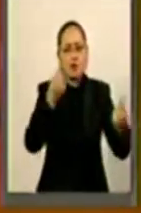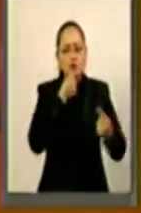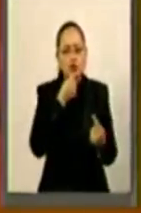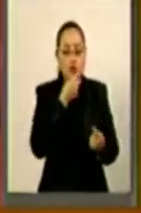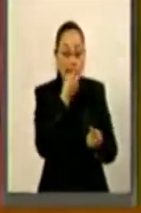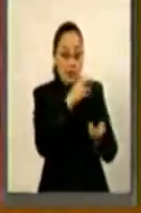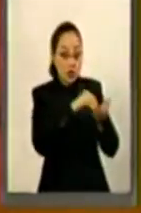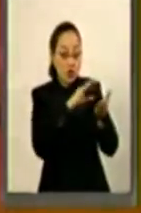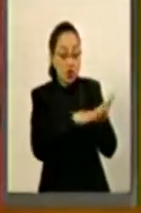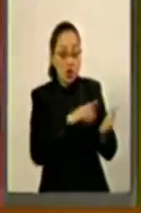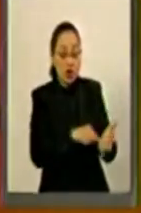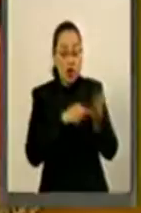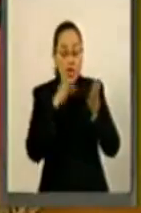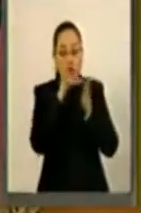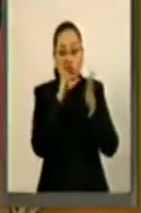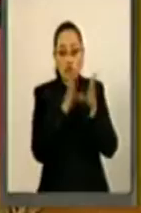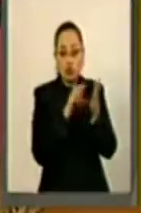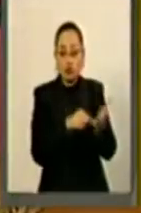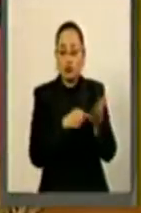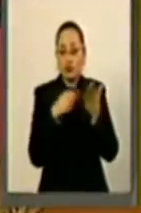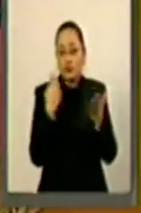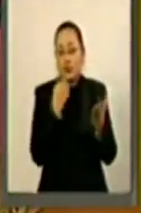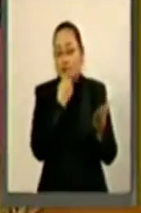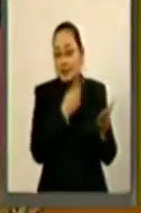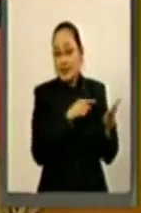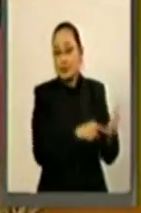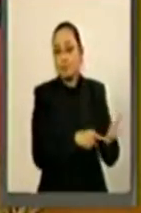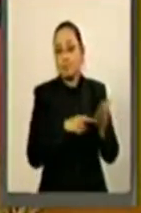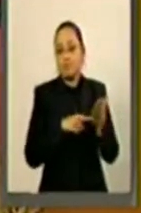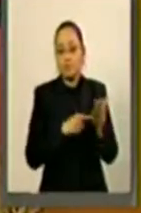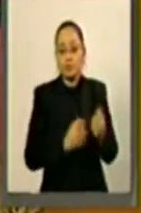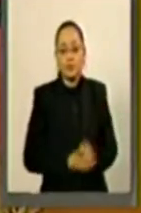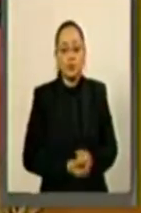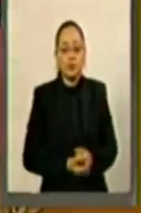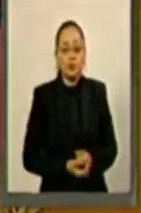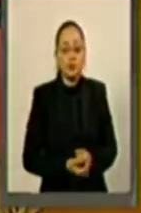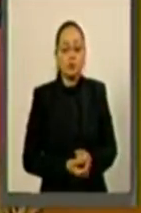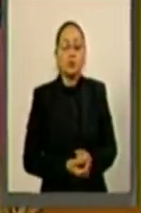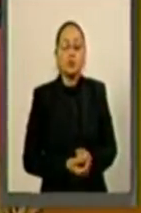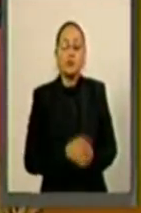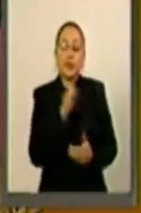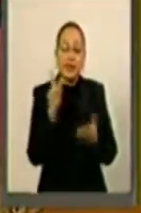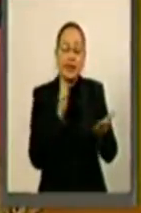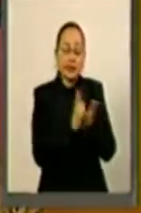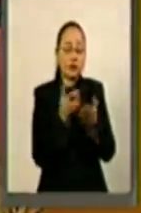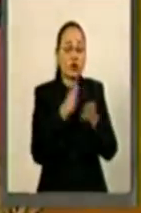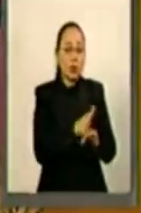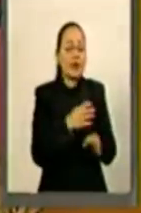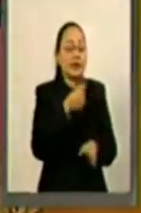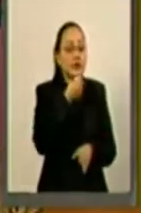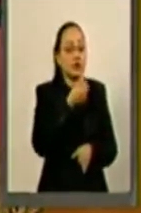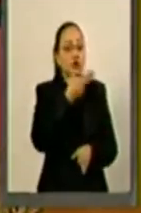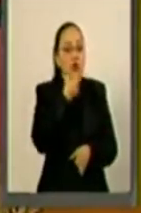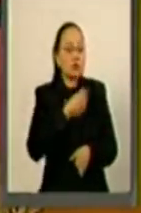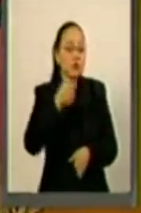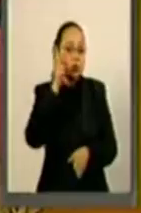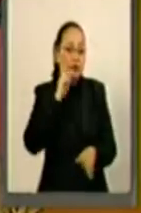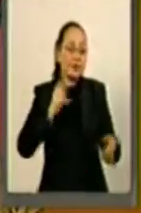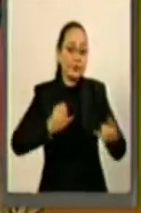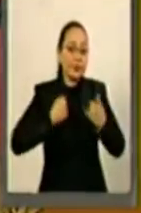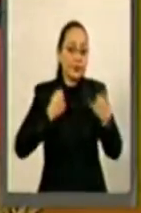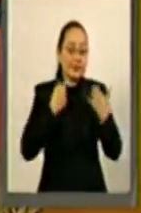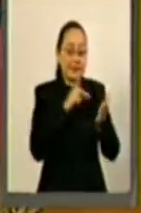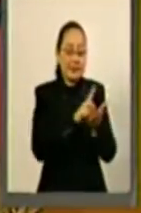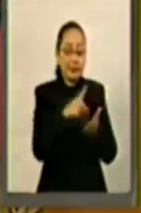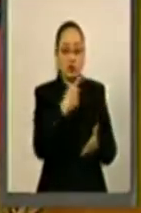la misma Constitución. Además, la Ley General de Derechos de Niñas, Niños y Adolescentes establece que se debe